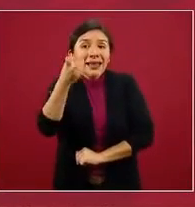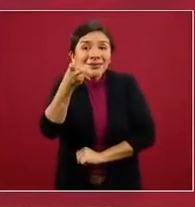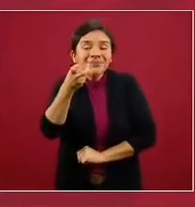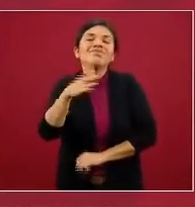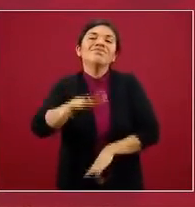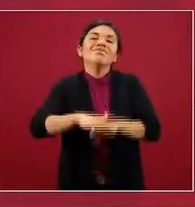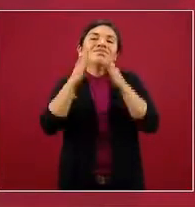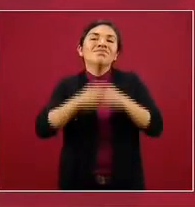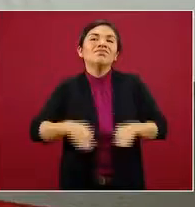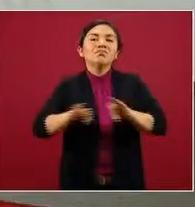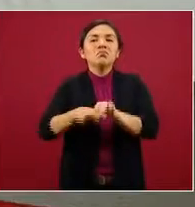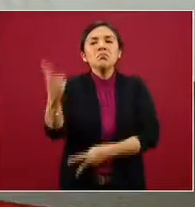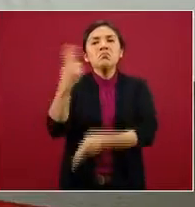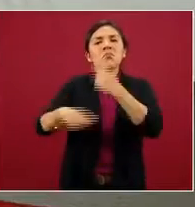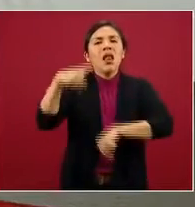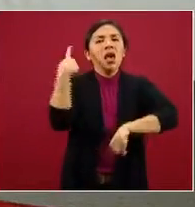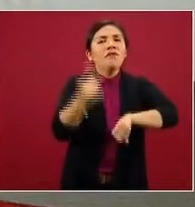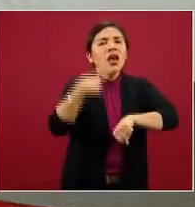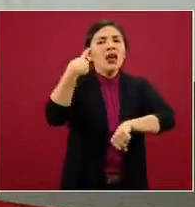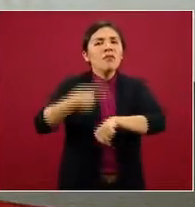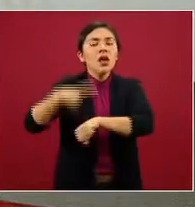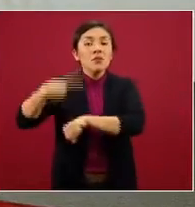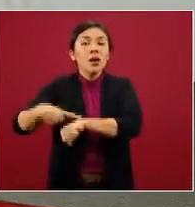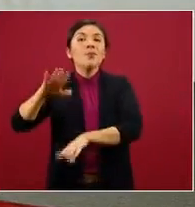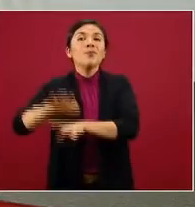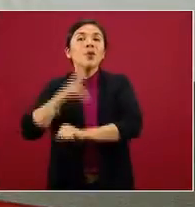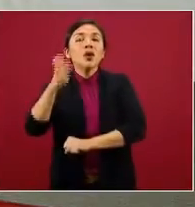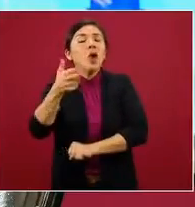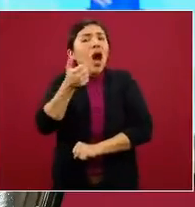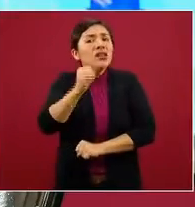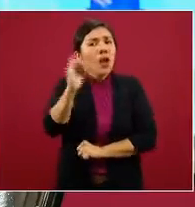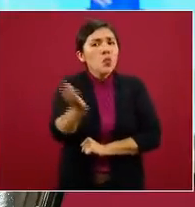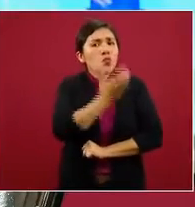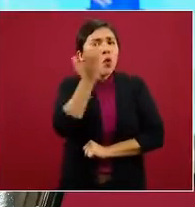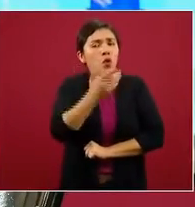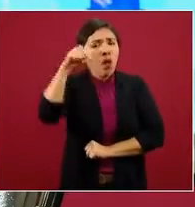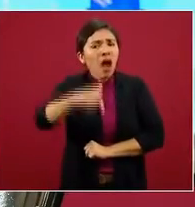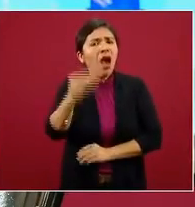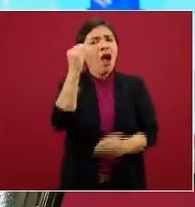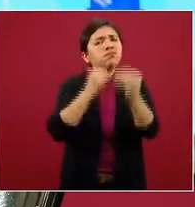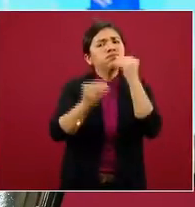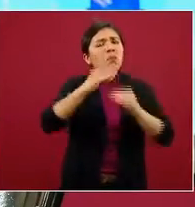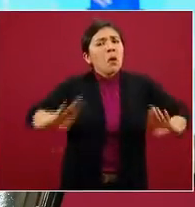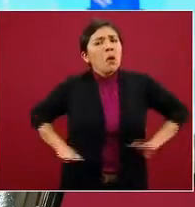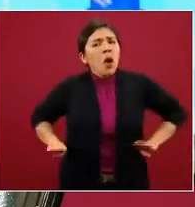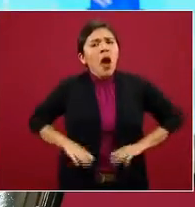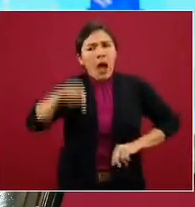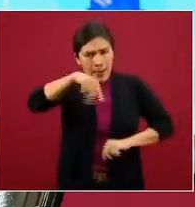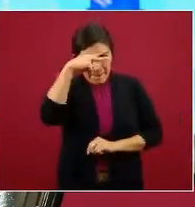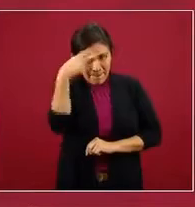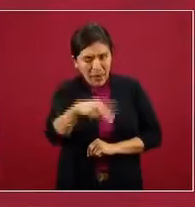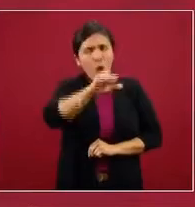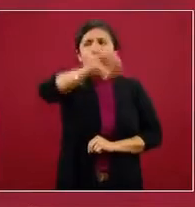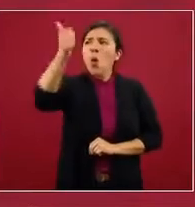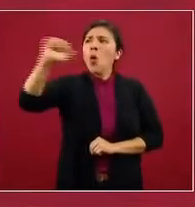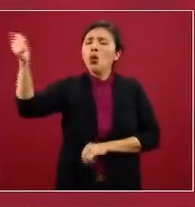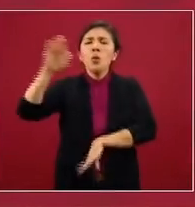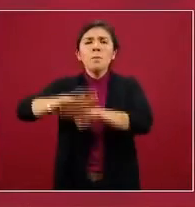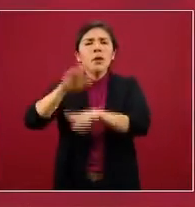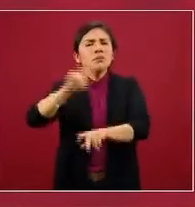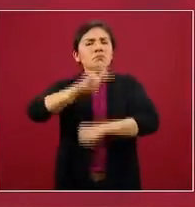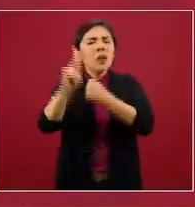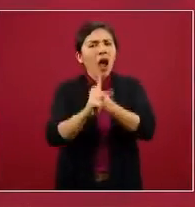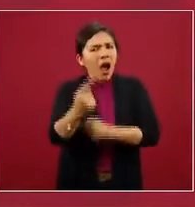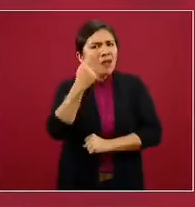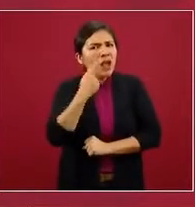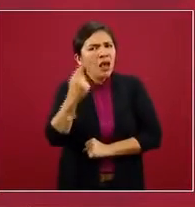motor fundamental de estas epidemias, eso ha sido el modelo de alimentación de México y muchos otros países a lo largo de las